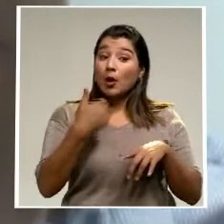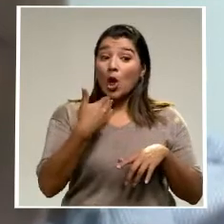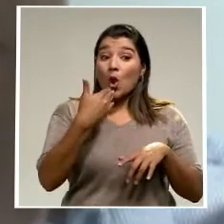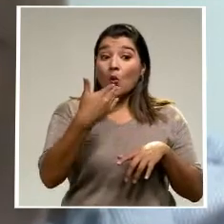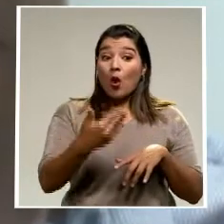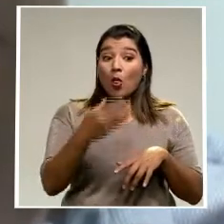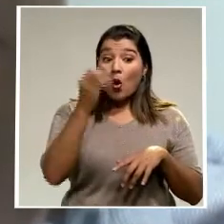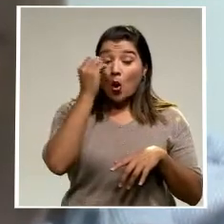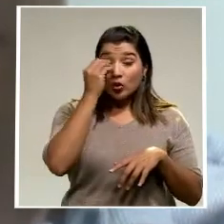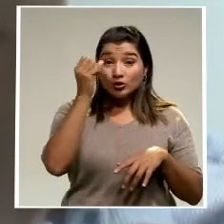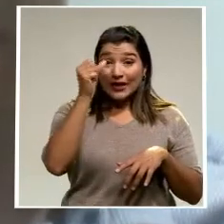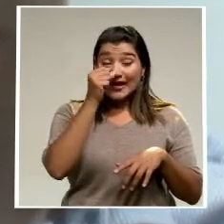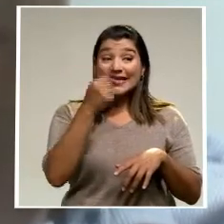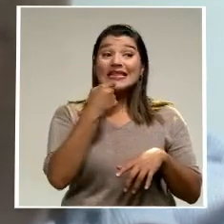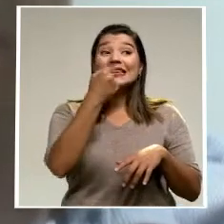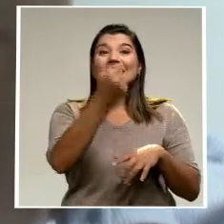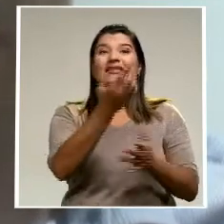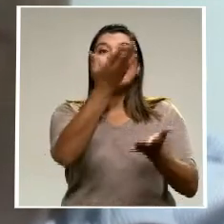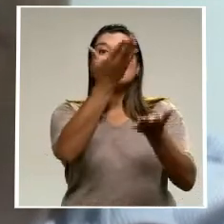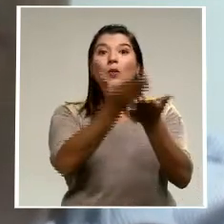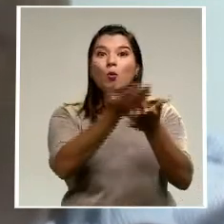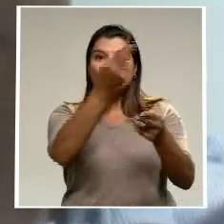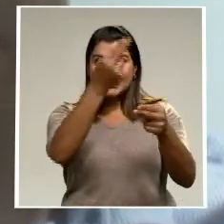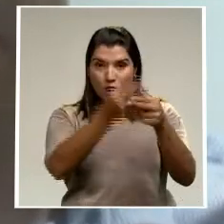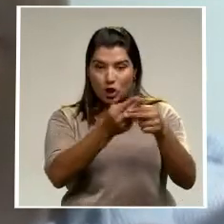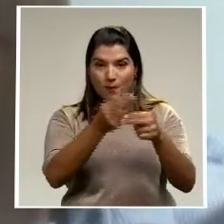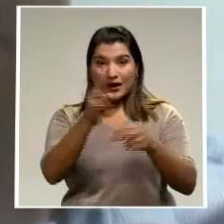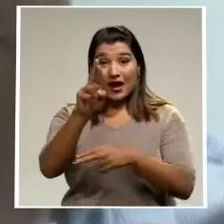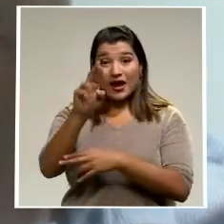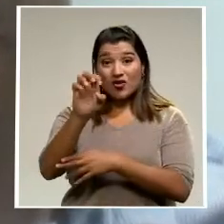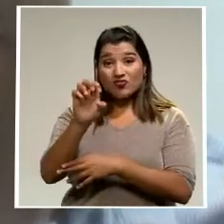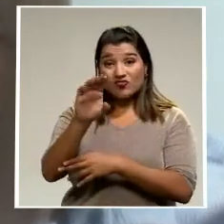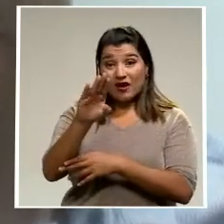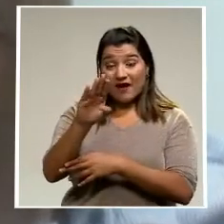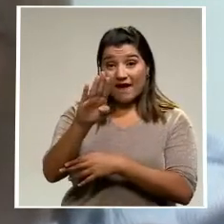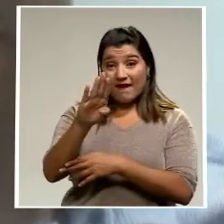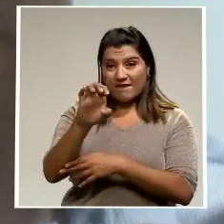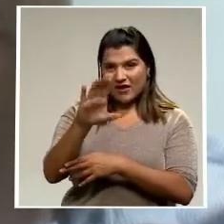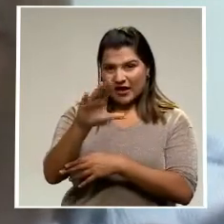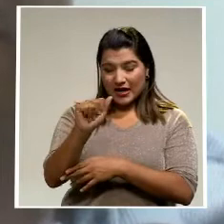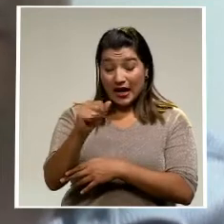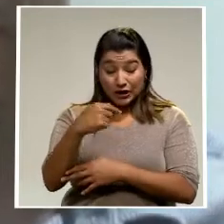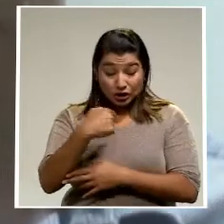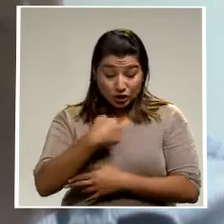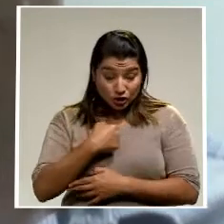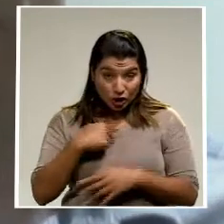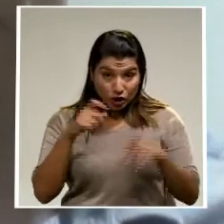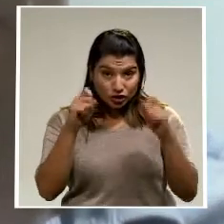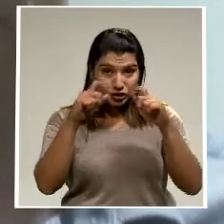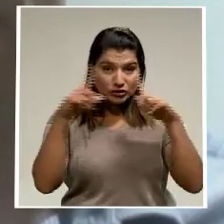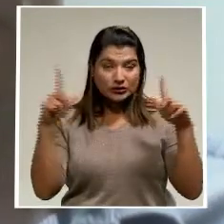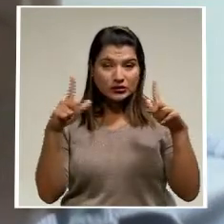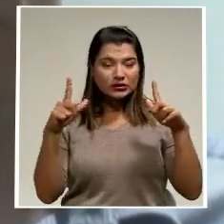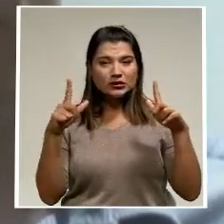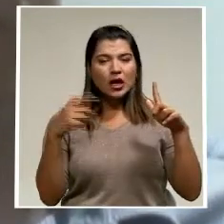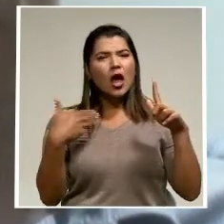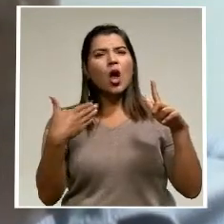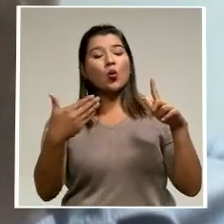Oscar hace esta propuesta, uno dice, yo por lo menos me quedé deslumbrado en el sentido